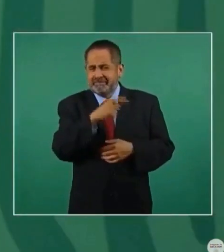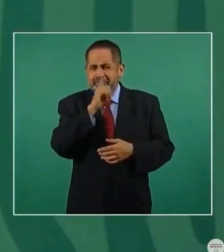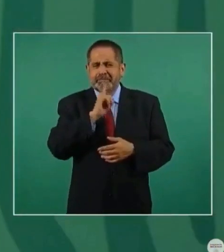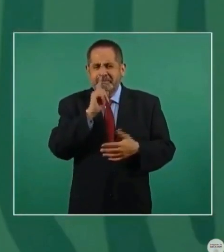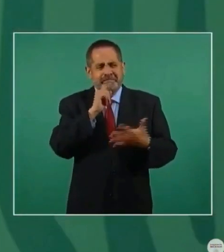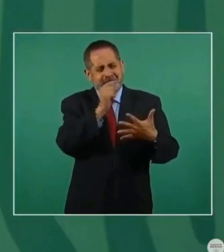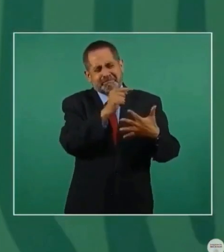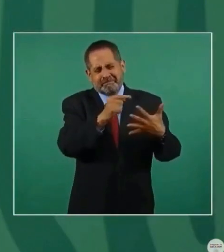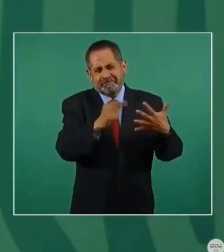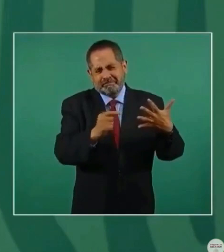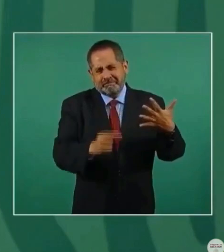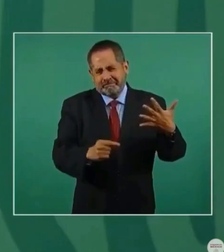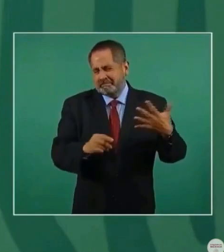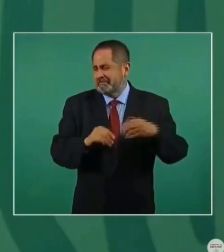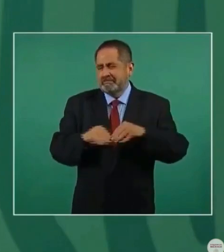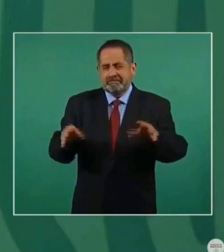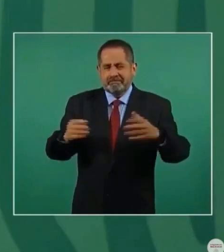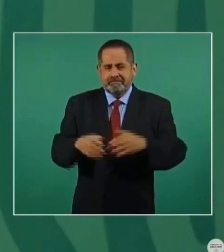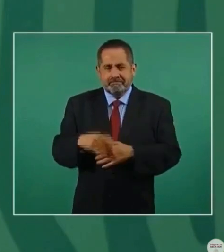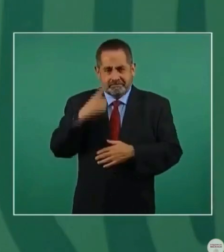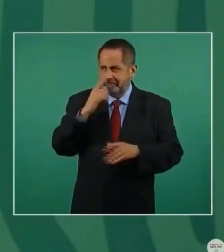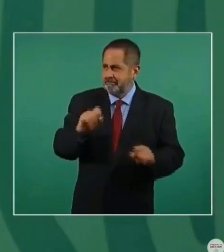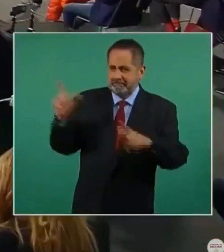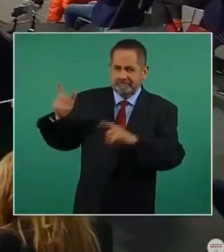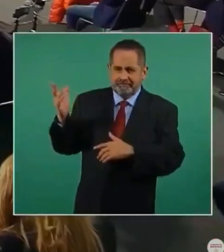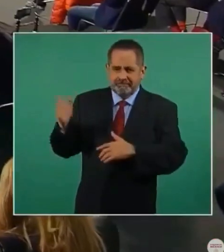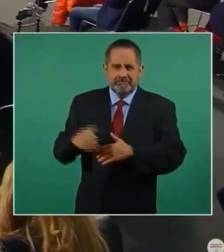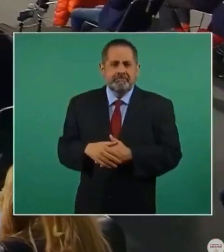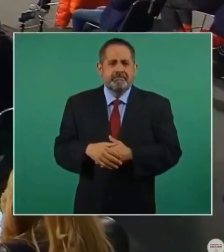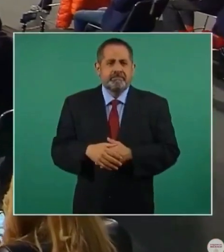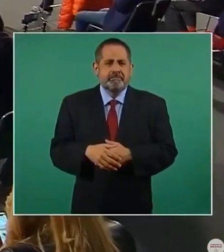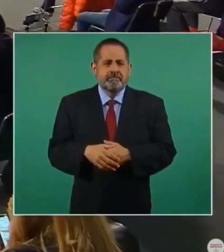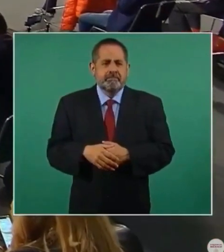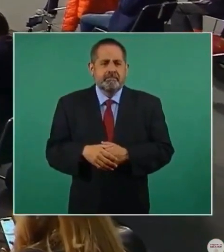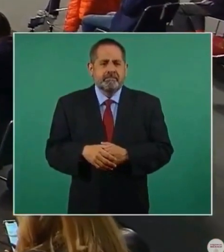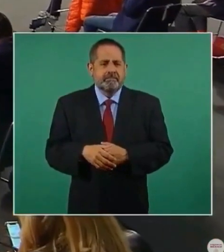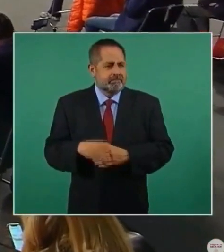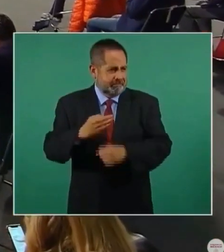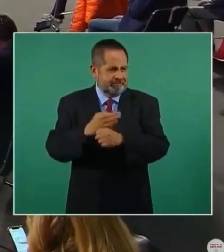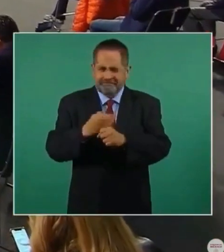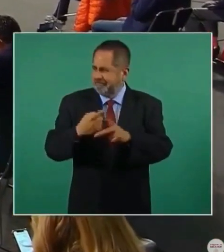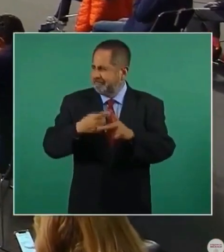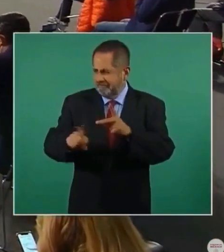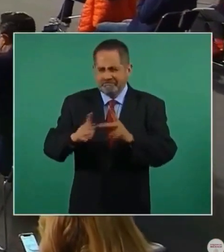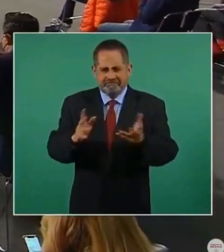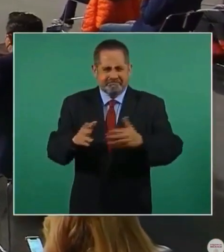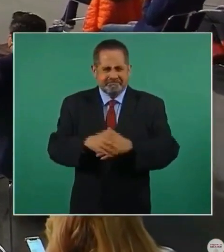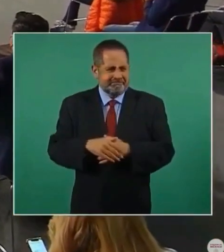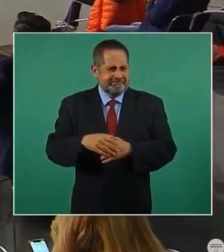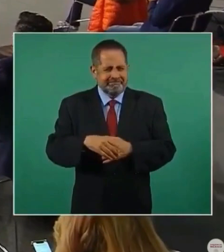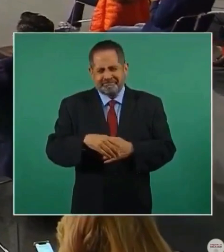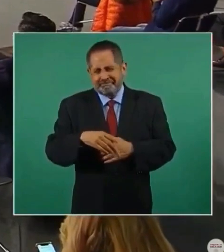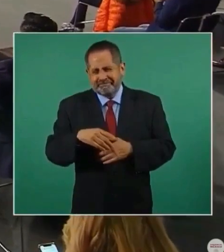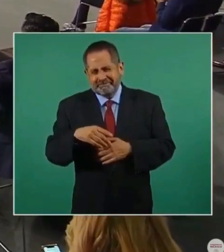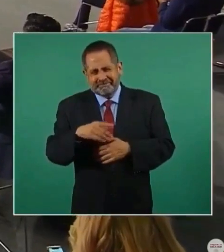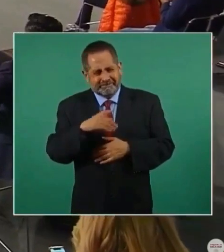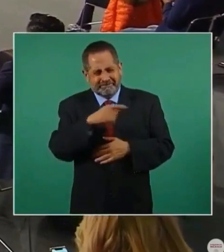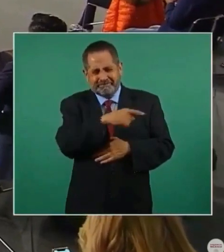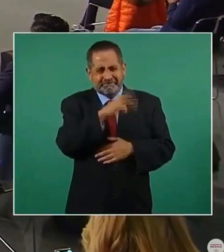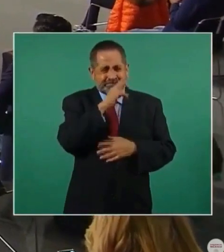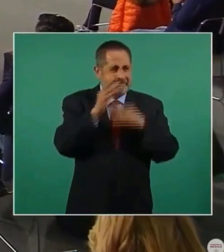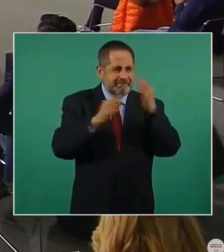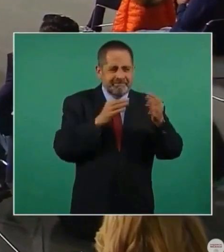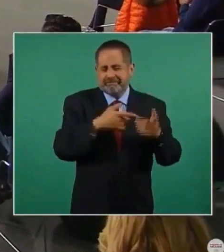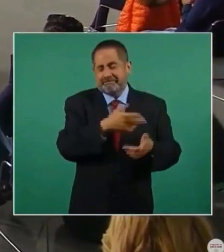A ver, ¿por qué no la pones la noticia y la inauguramos? Porque